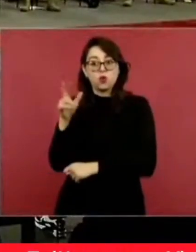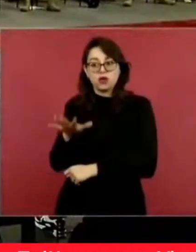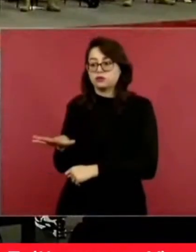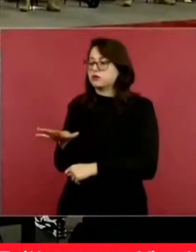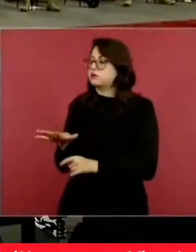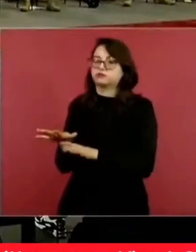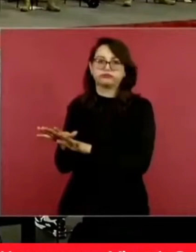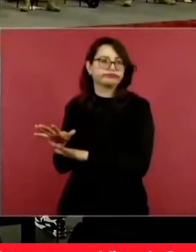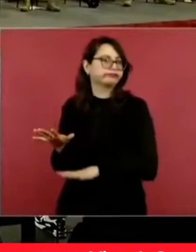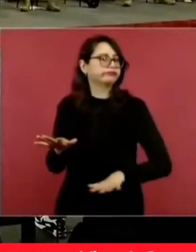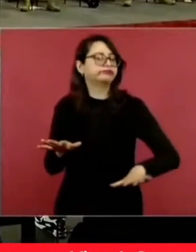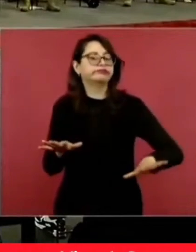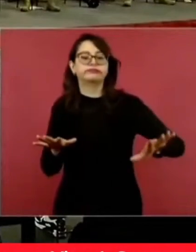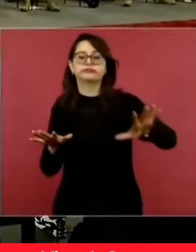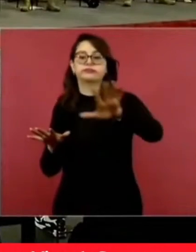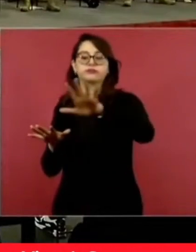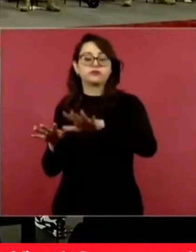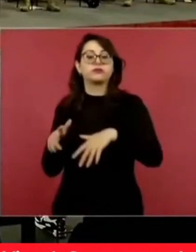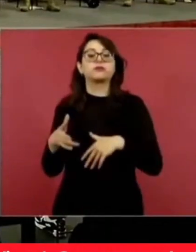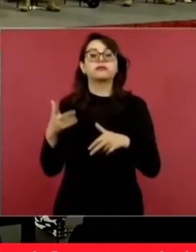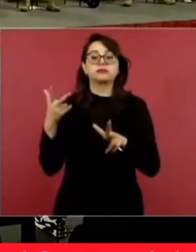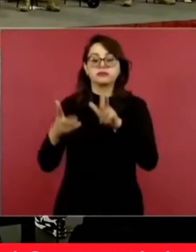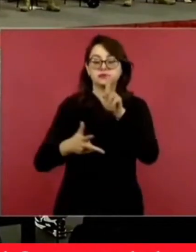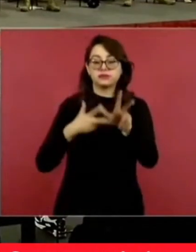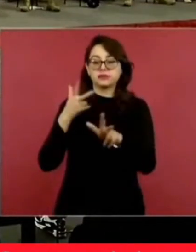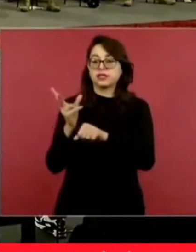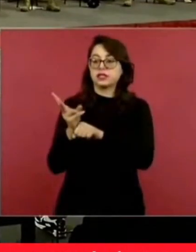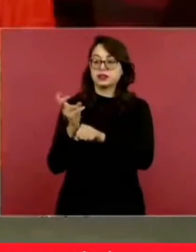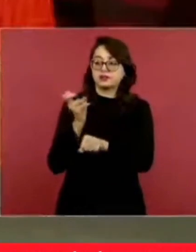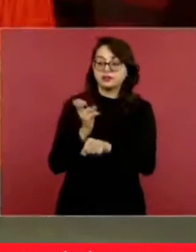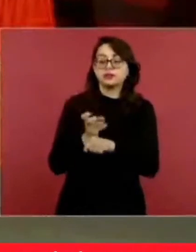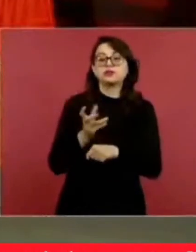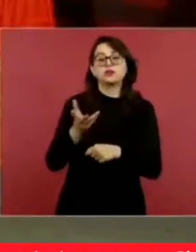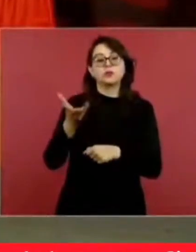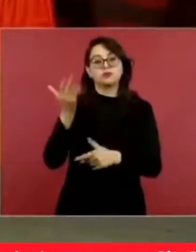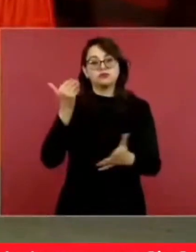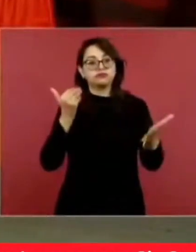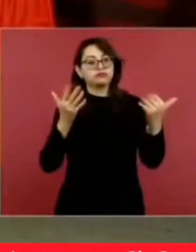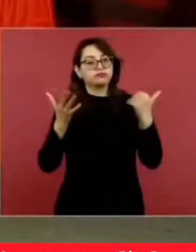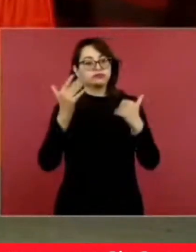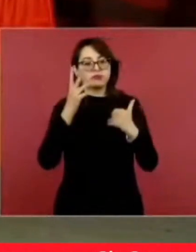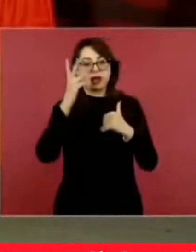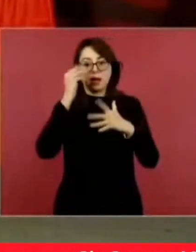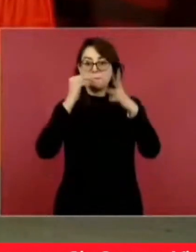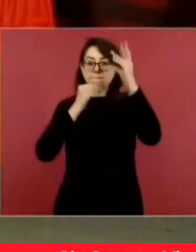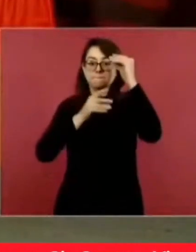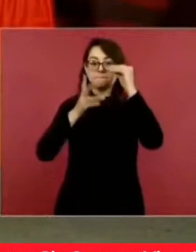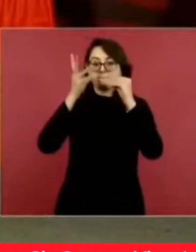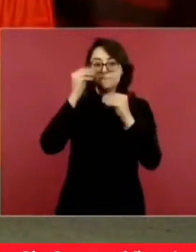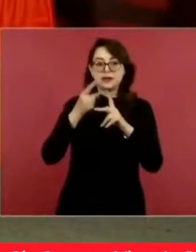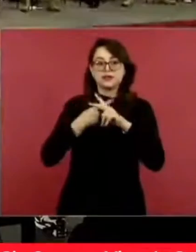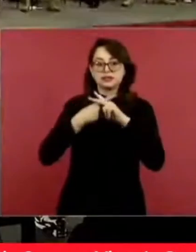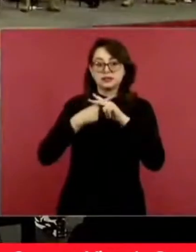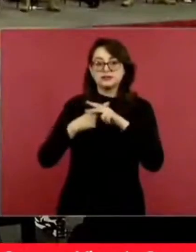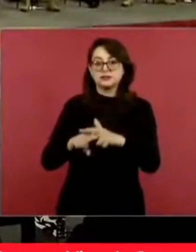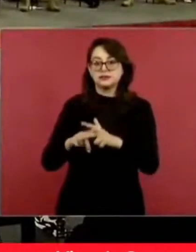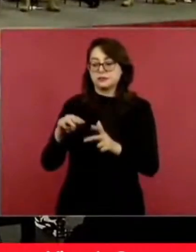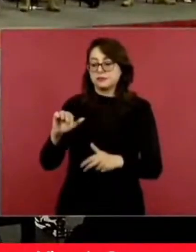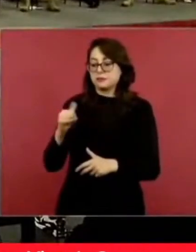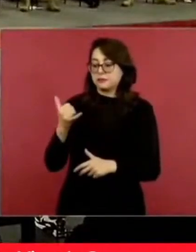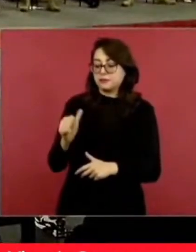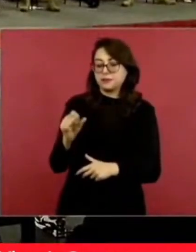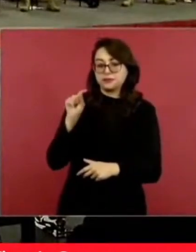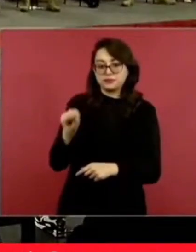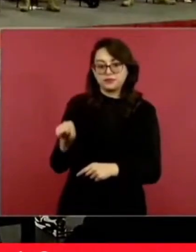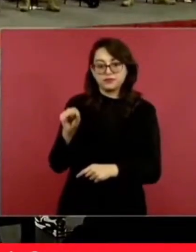invitamos a conocer a recorrer la esencia de nuestro origen en quintana roo ahí en donde la tierra